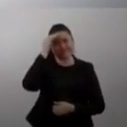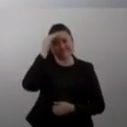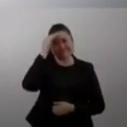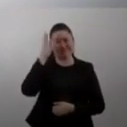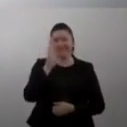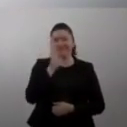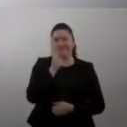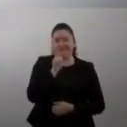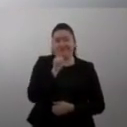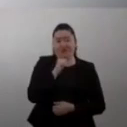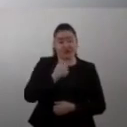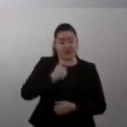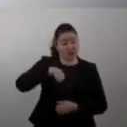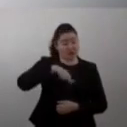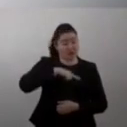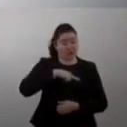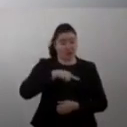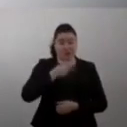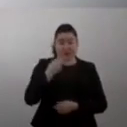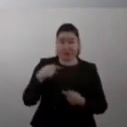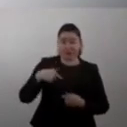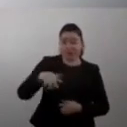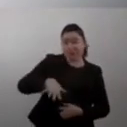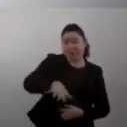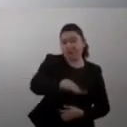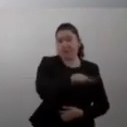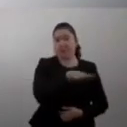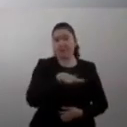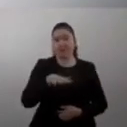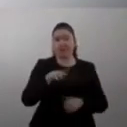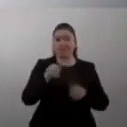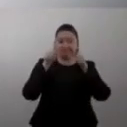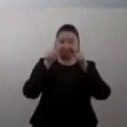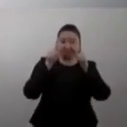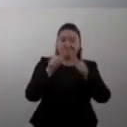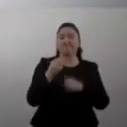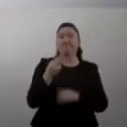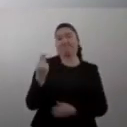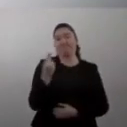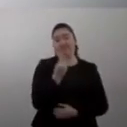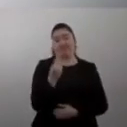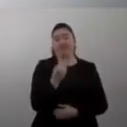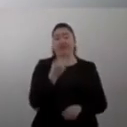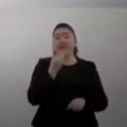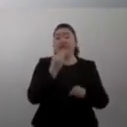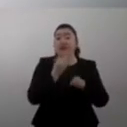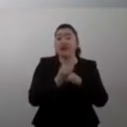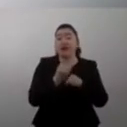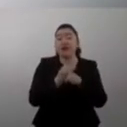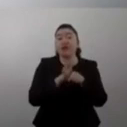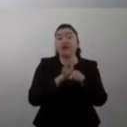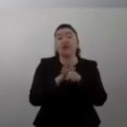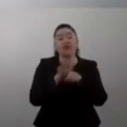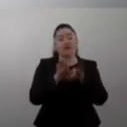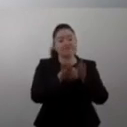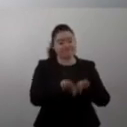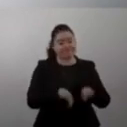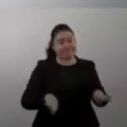corresponde atender a la ciudadanía, atender a la ciudadanía. Y en este momento atender con